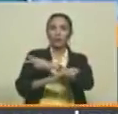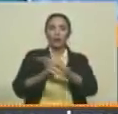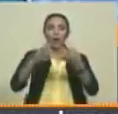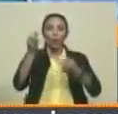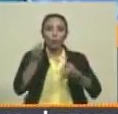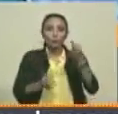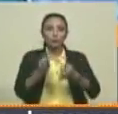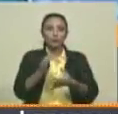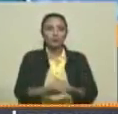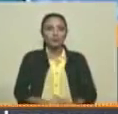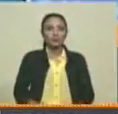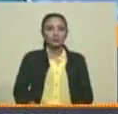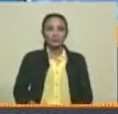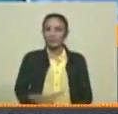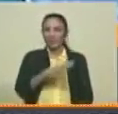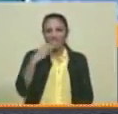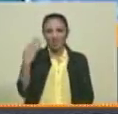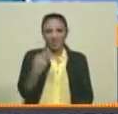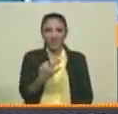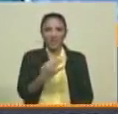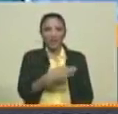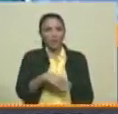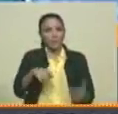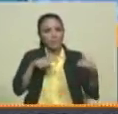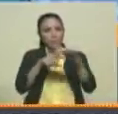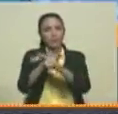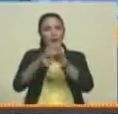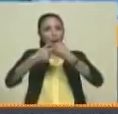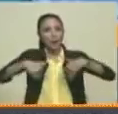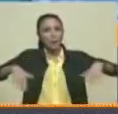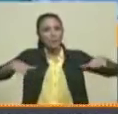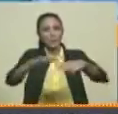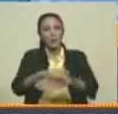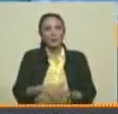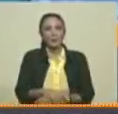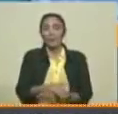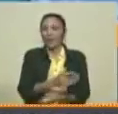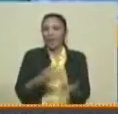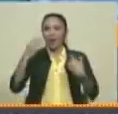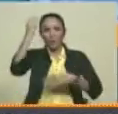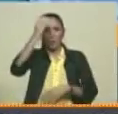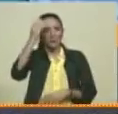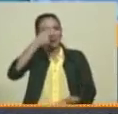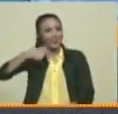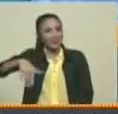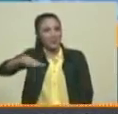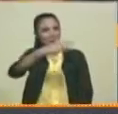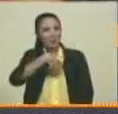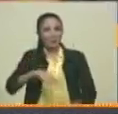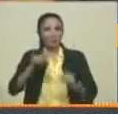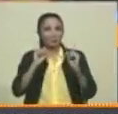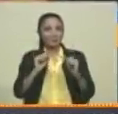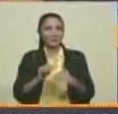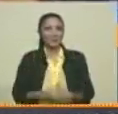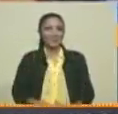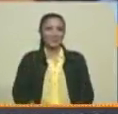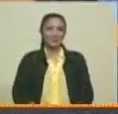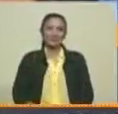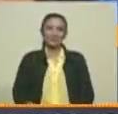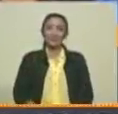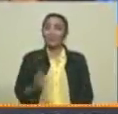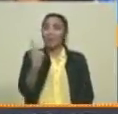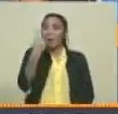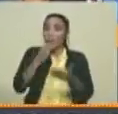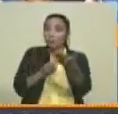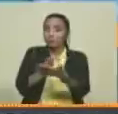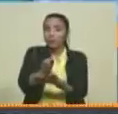justicia, imponer la verdad, movilizar al pueblo y tener al pueblo consciente en la lucha. Hay un solo camino,